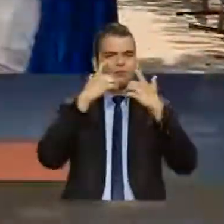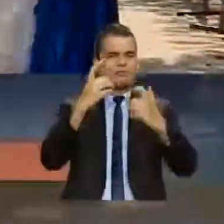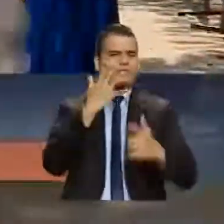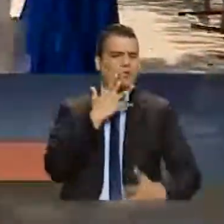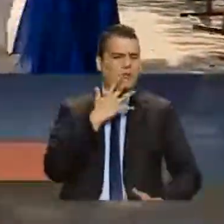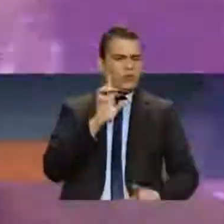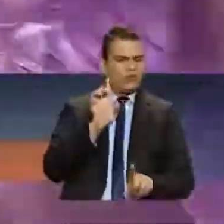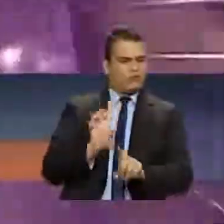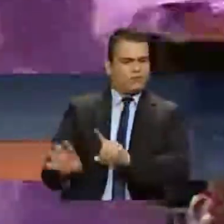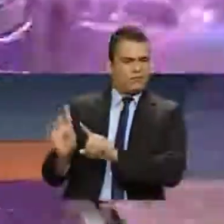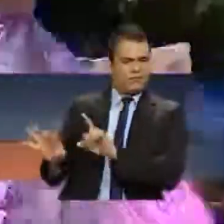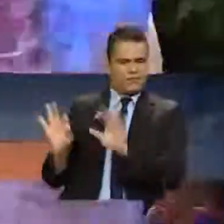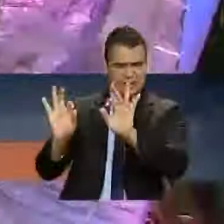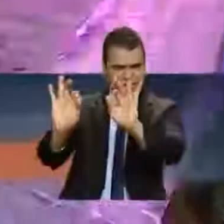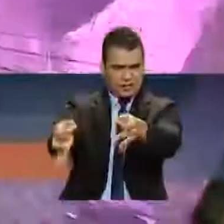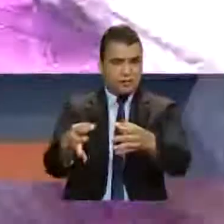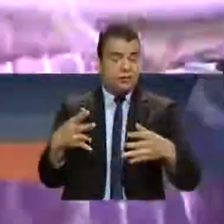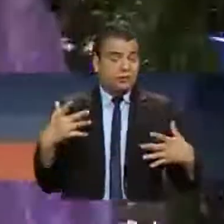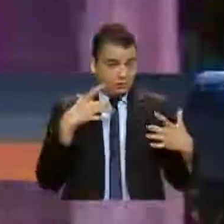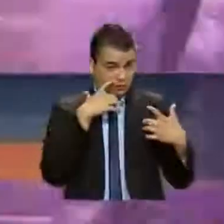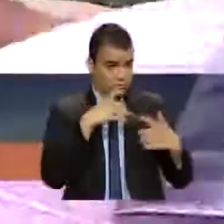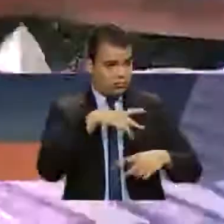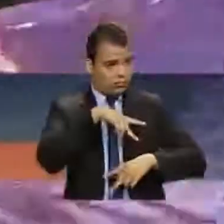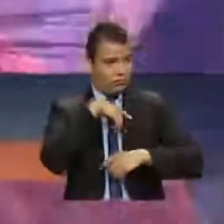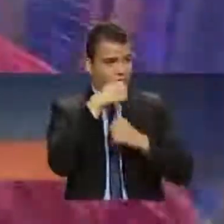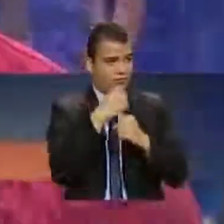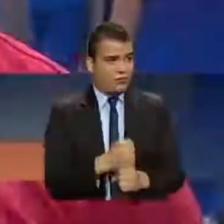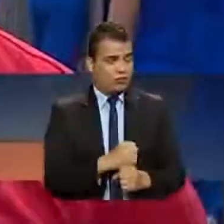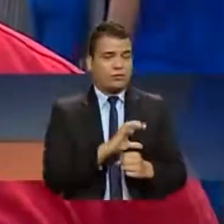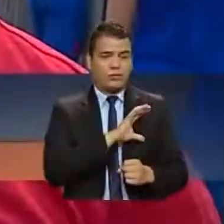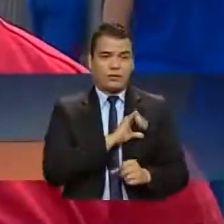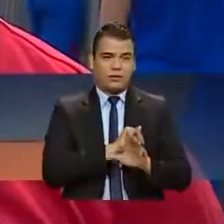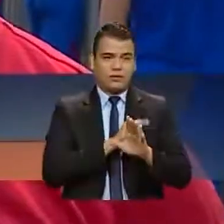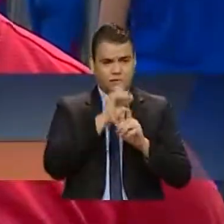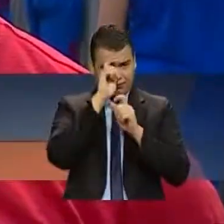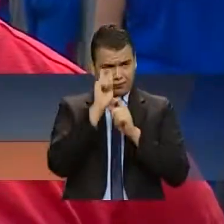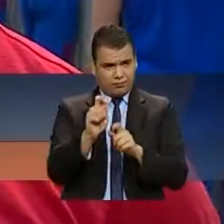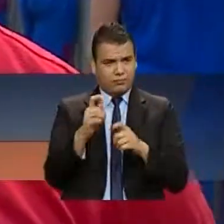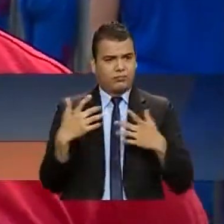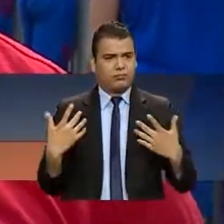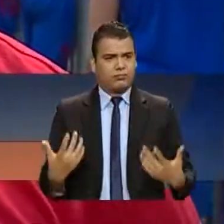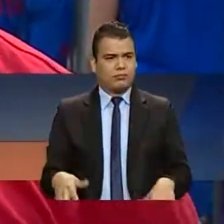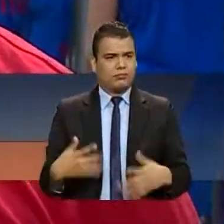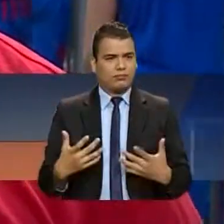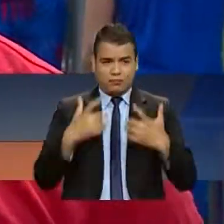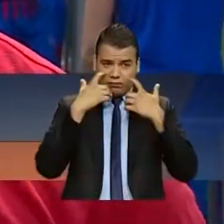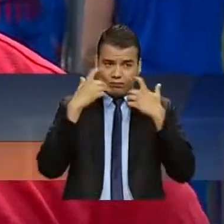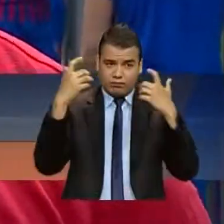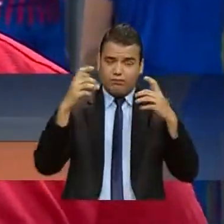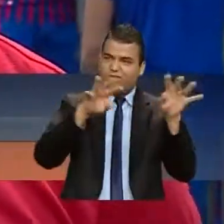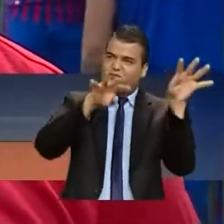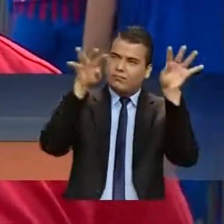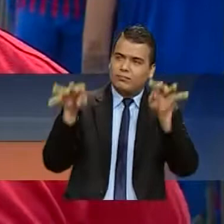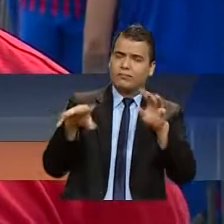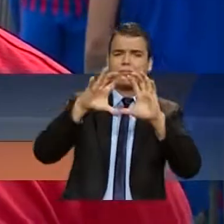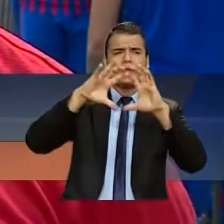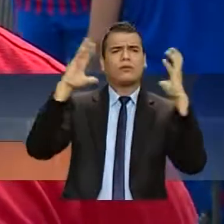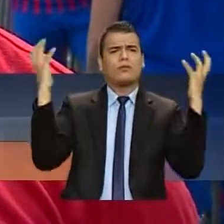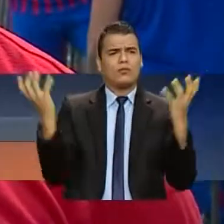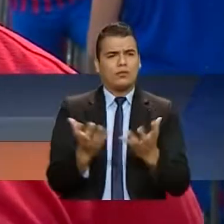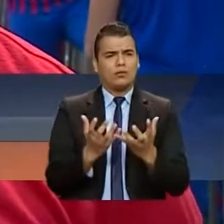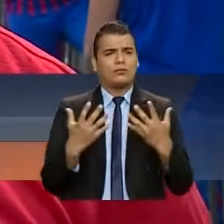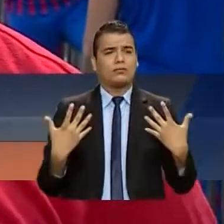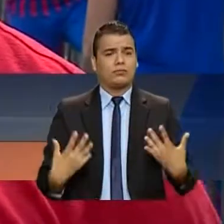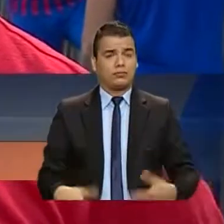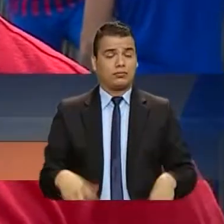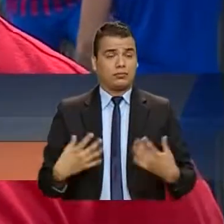Salsódromo. Vamos a convertir un patrimonio de la ciudad. Es algo simbólico, algo que se conoce a nivel mundial, porque ya ese Salsódromo se conoce a